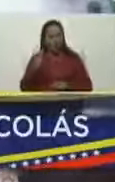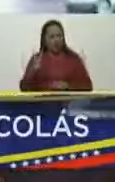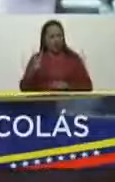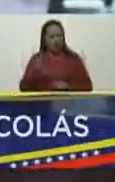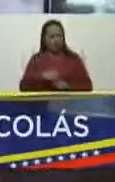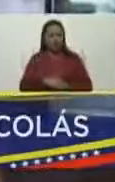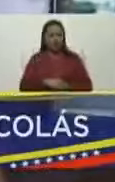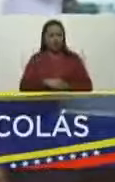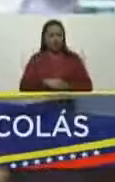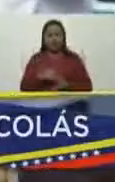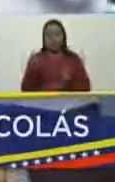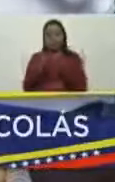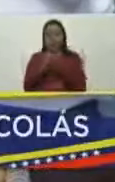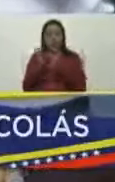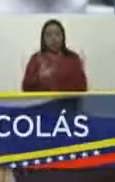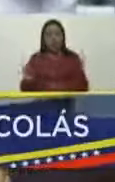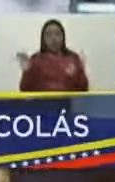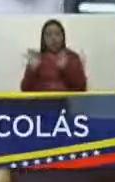No me cobró nada.